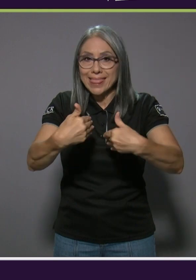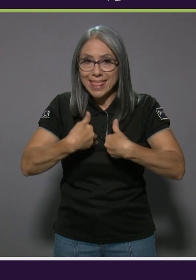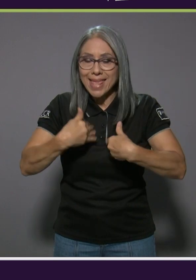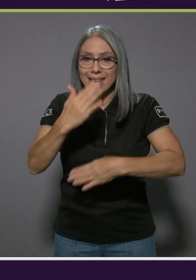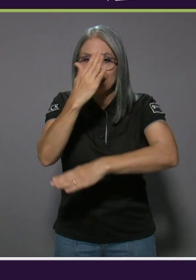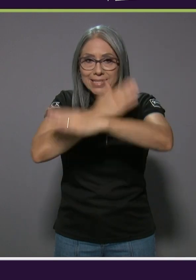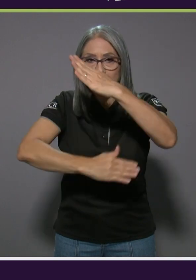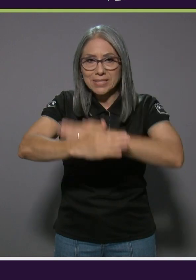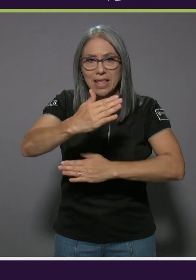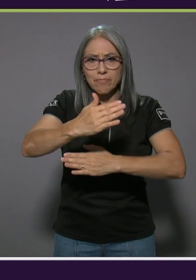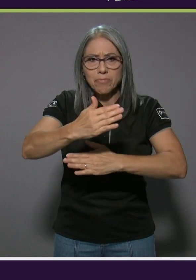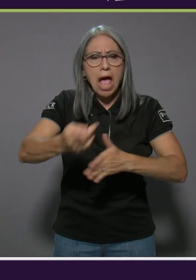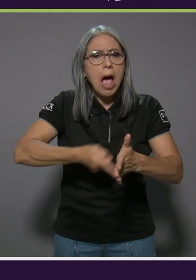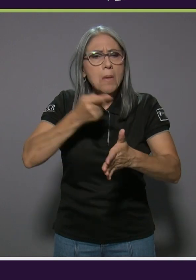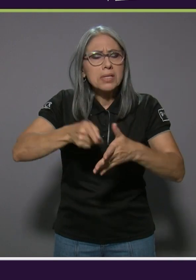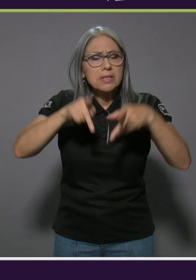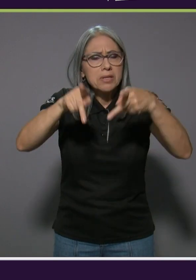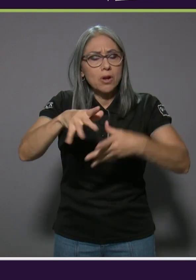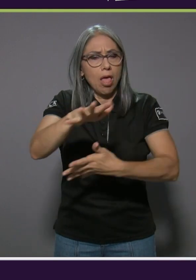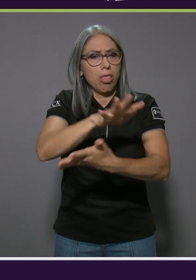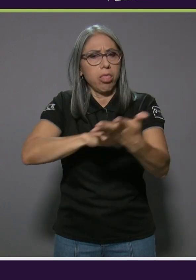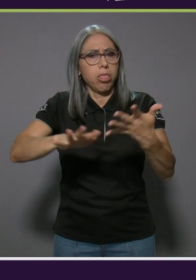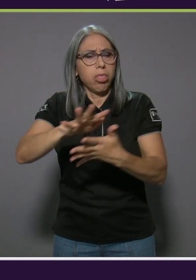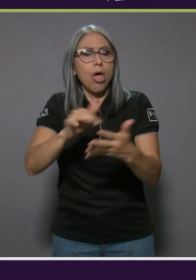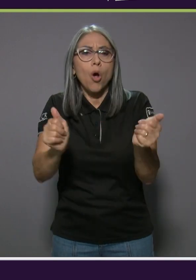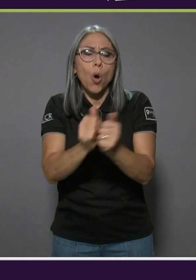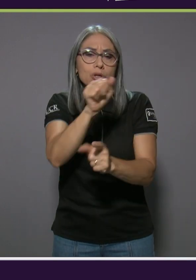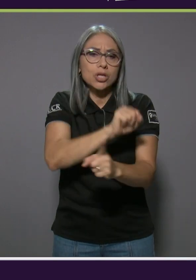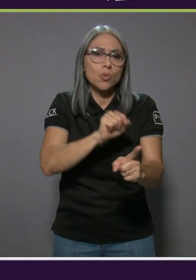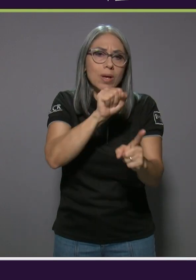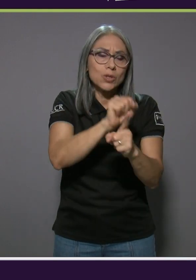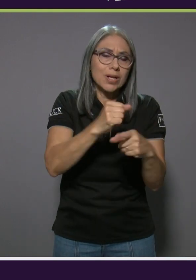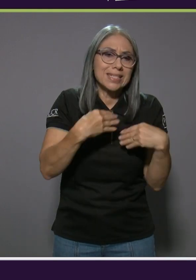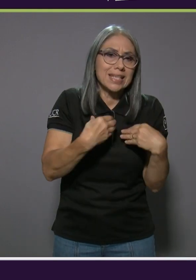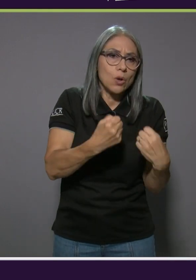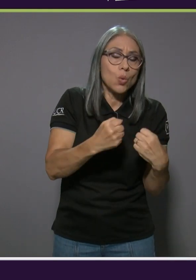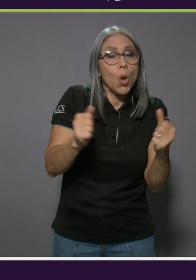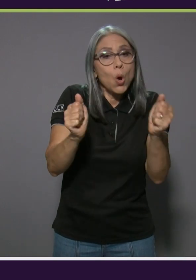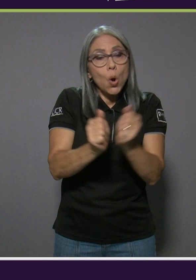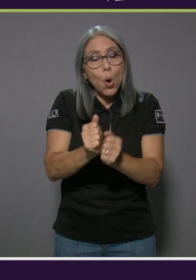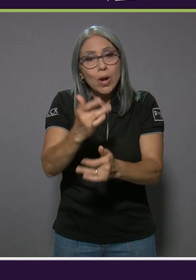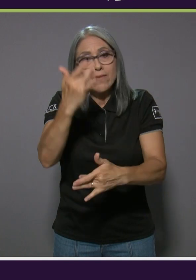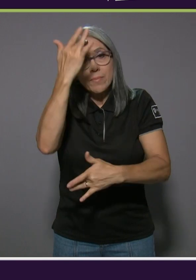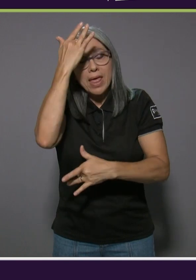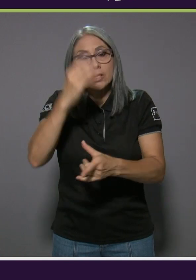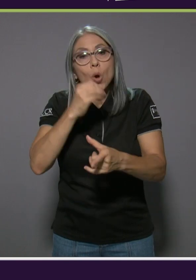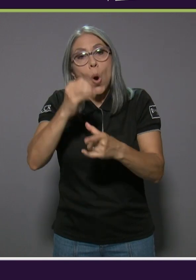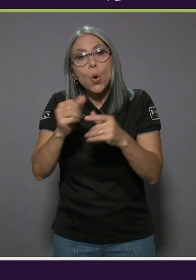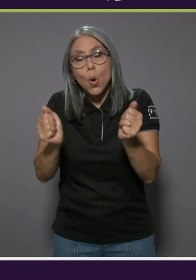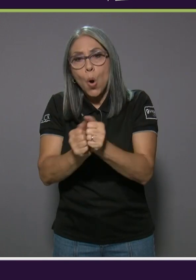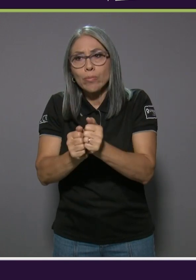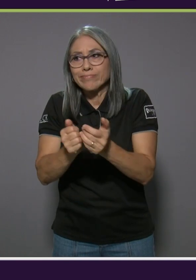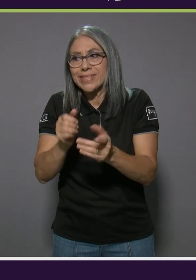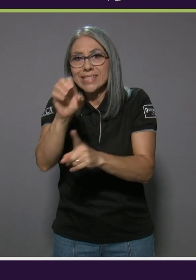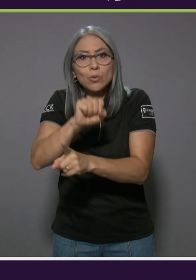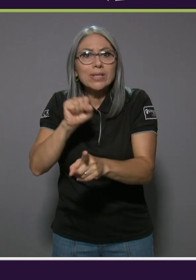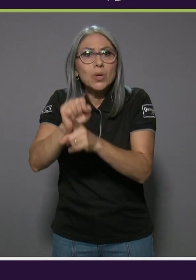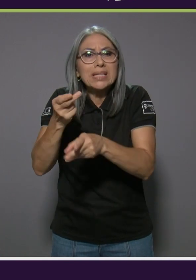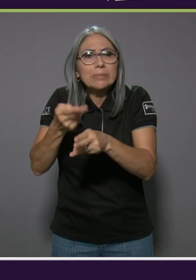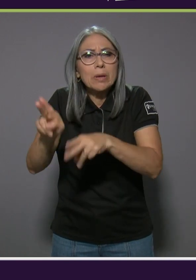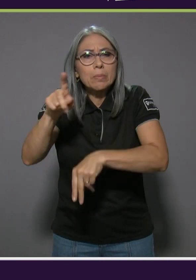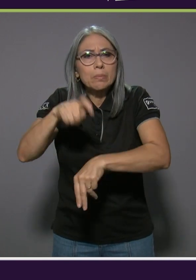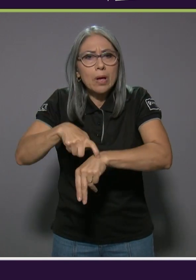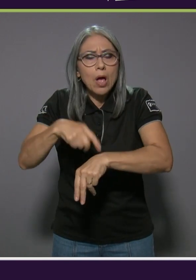todavía con situaciones de salud, ¿verdad? O enfermedades o con incapacidades, que son condiciones temporales. Entonces, ¿qué hace que una condición